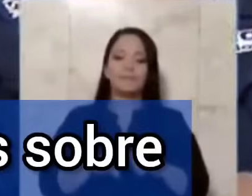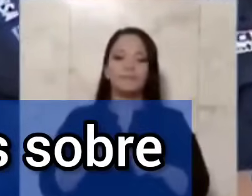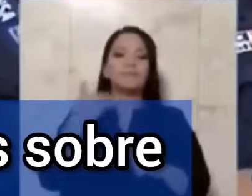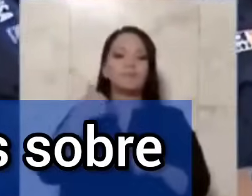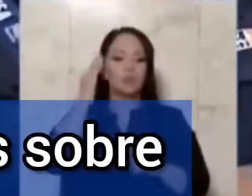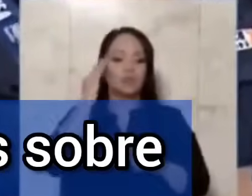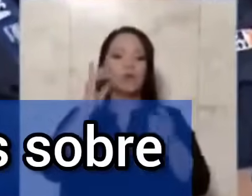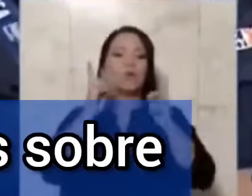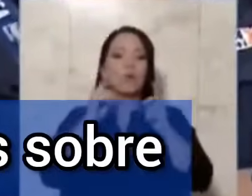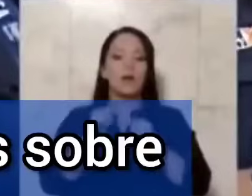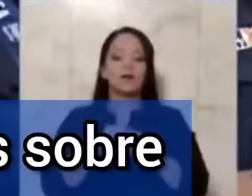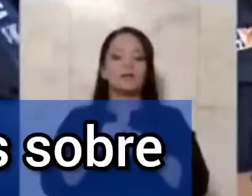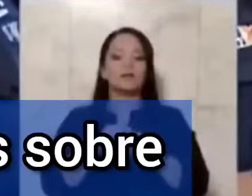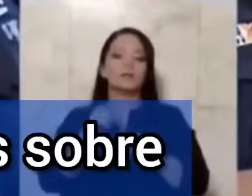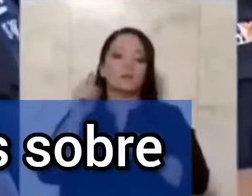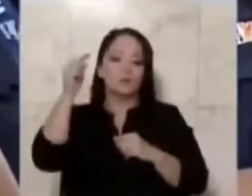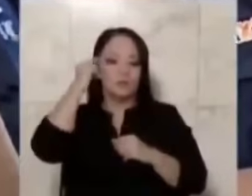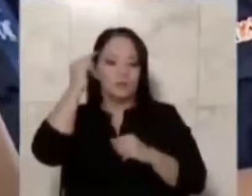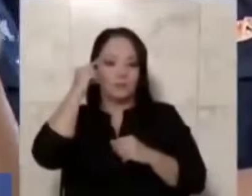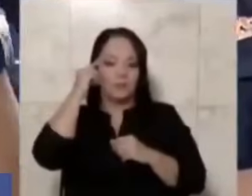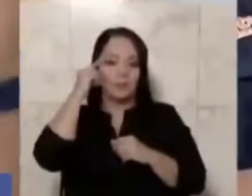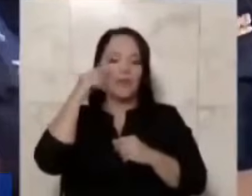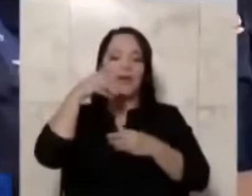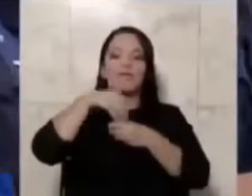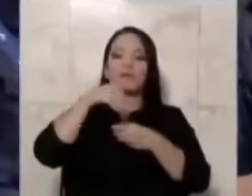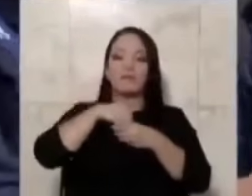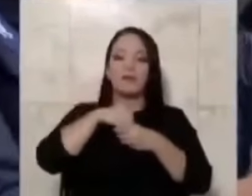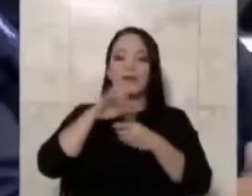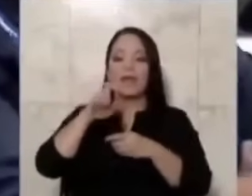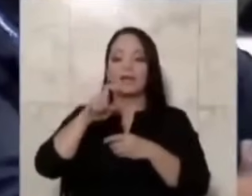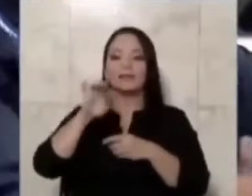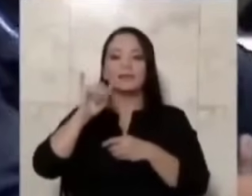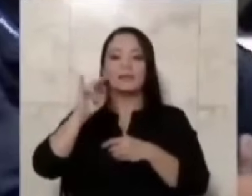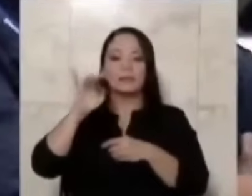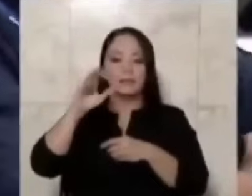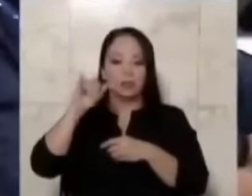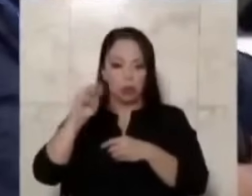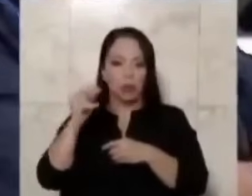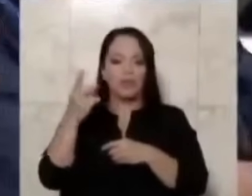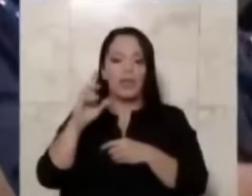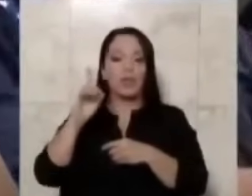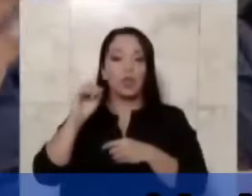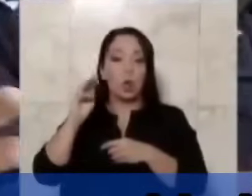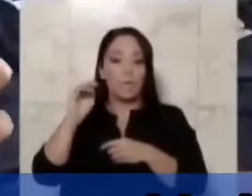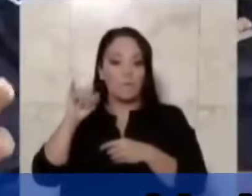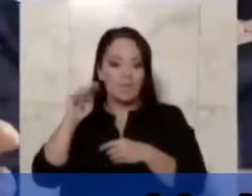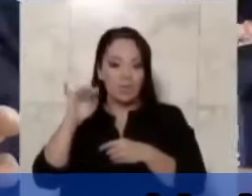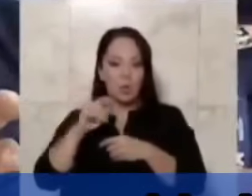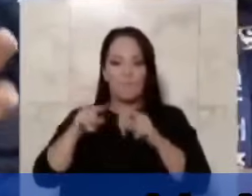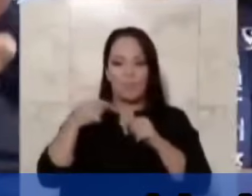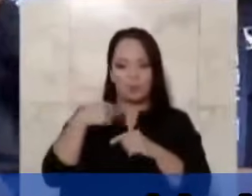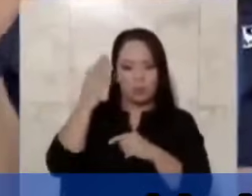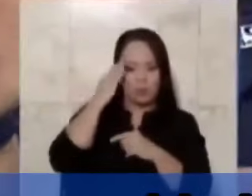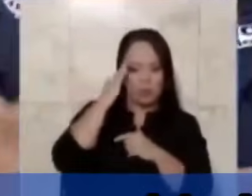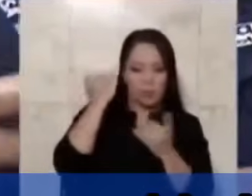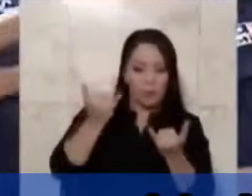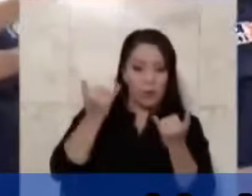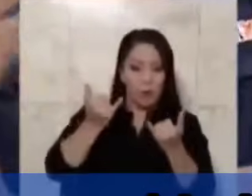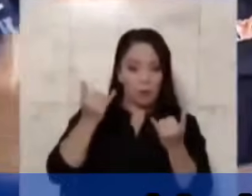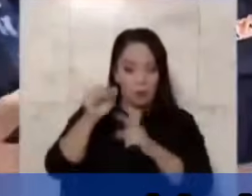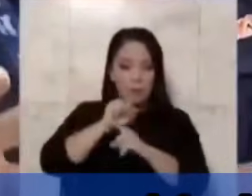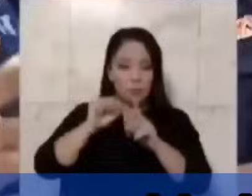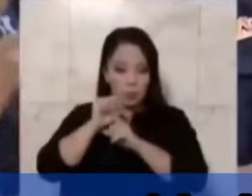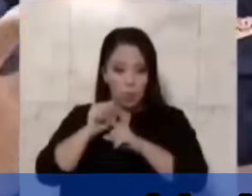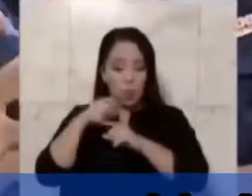cuáles son sus reservas sobre extinción de dominio, las recuerdo porque usted ya me ha contestado, pero me pregunto si en el actual contexto